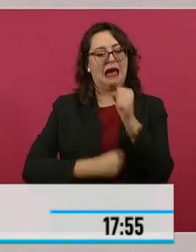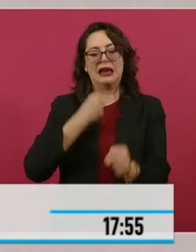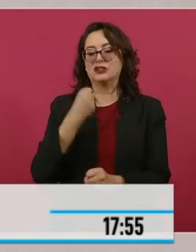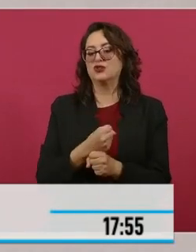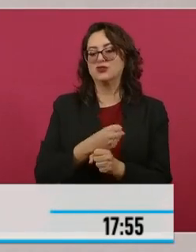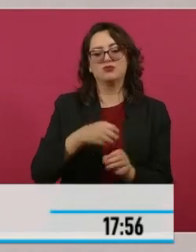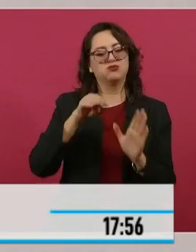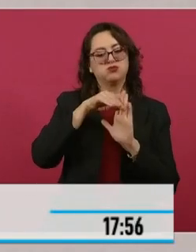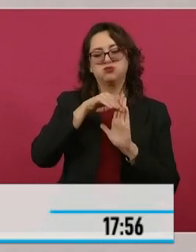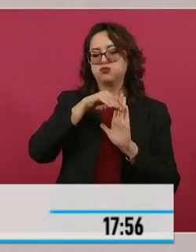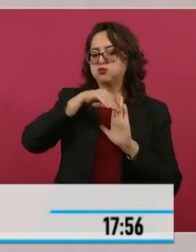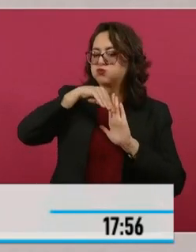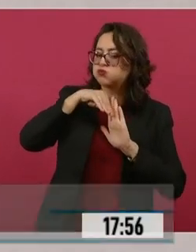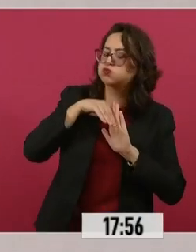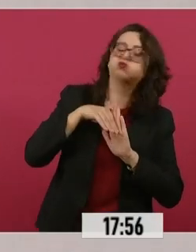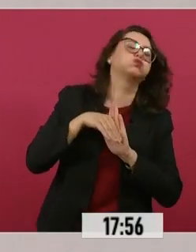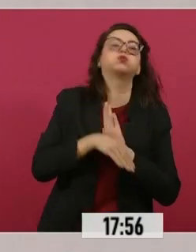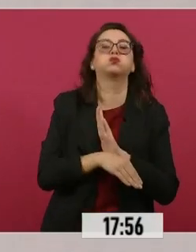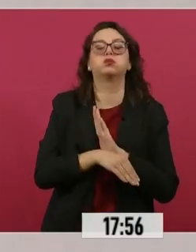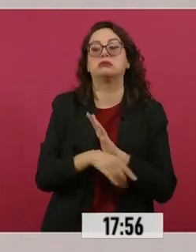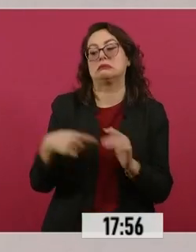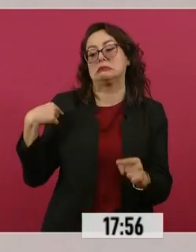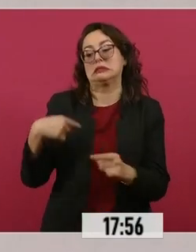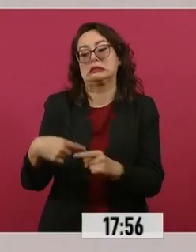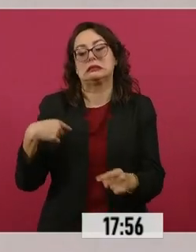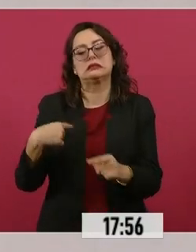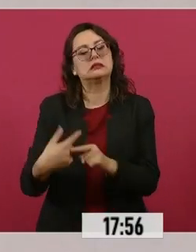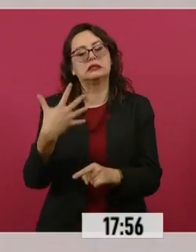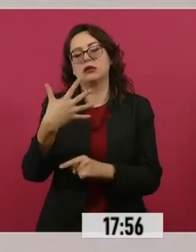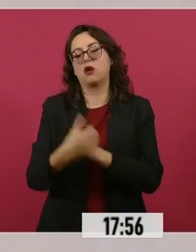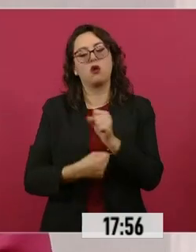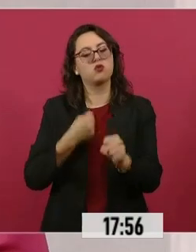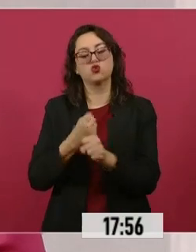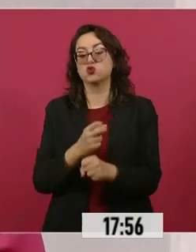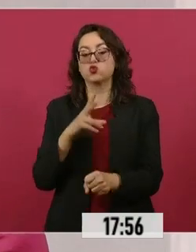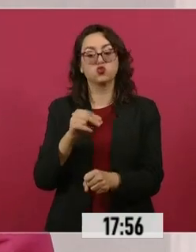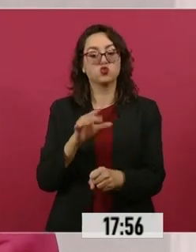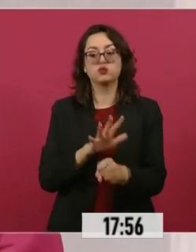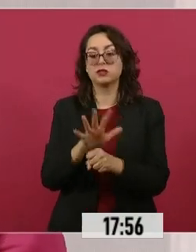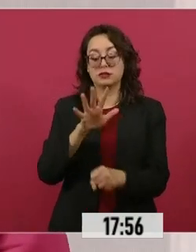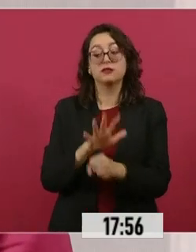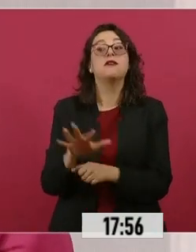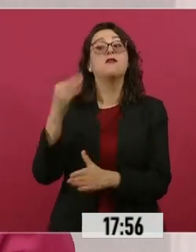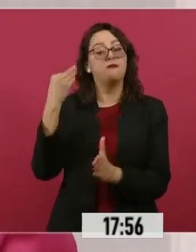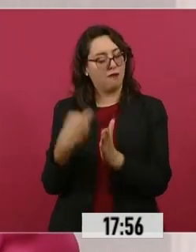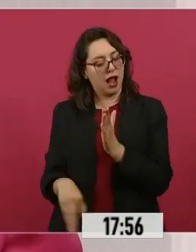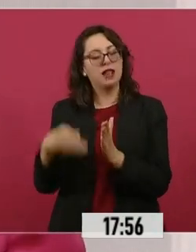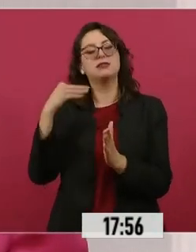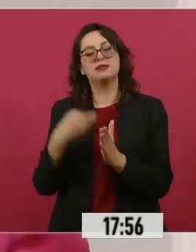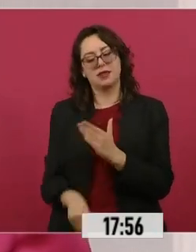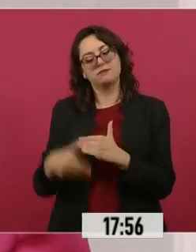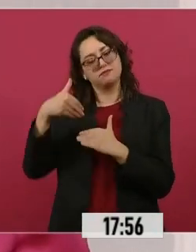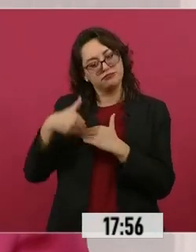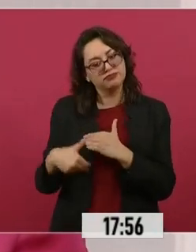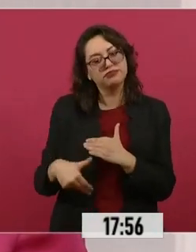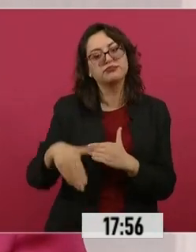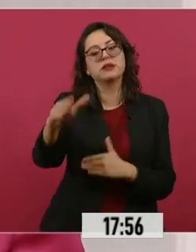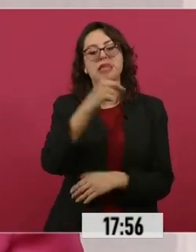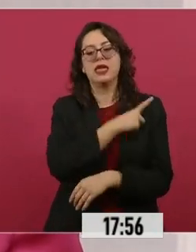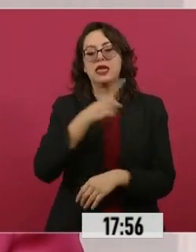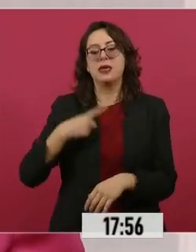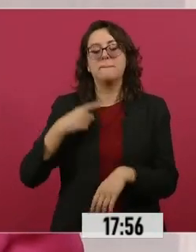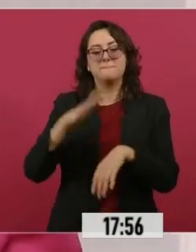fue tal que los retos... Bueno, estamos escuchando las palabras de la gobernadora electa del Estado de México,